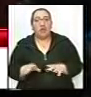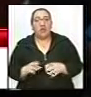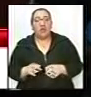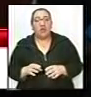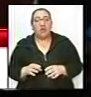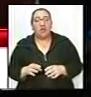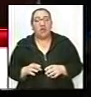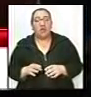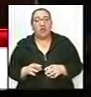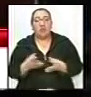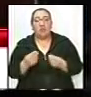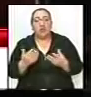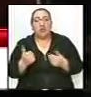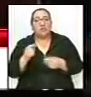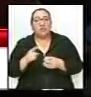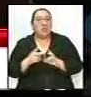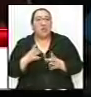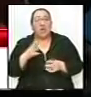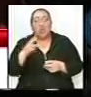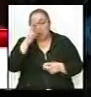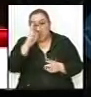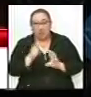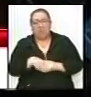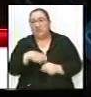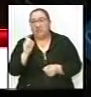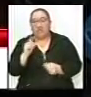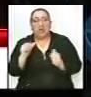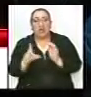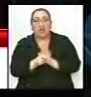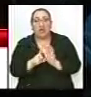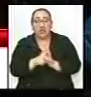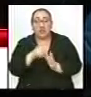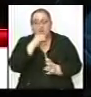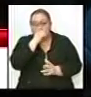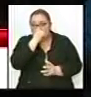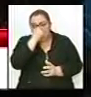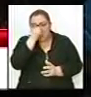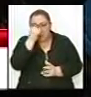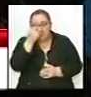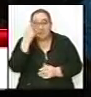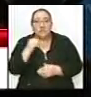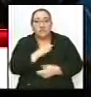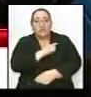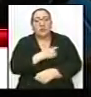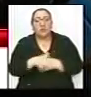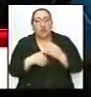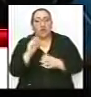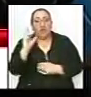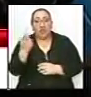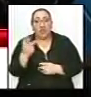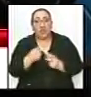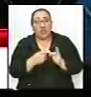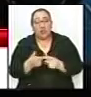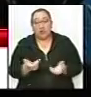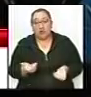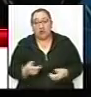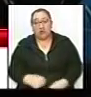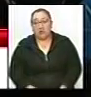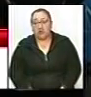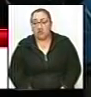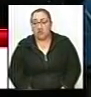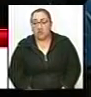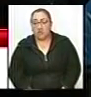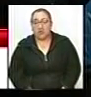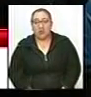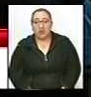Perú si es que no se sacaba adelante esta ley que era para fortalecer la federación. Así es que